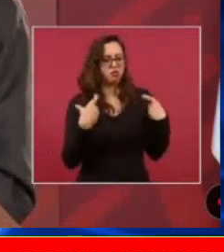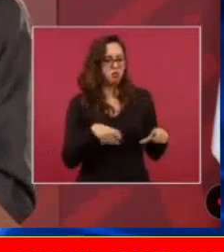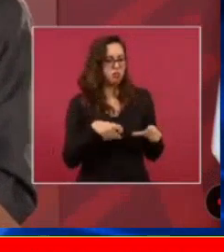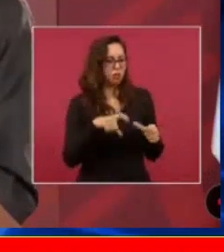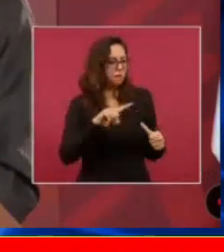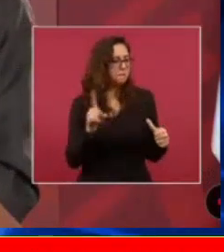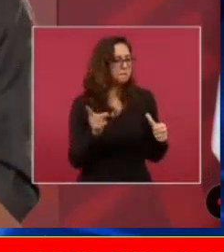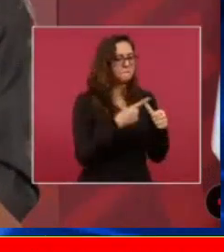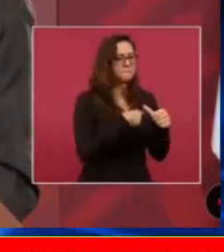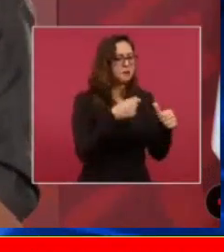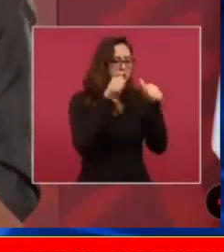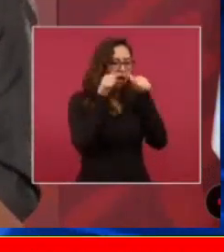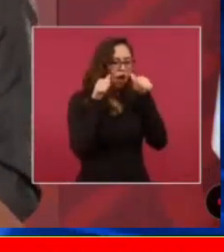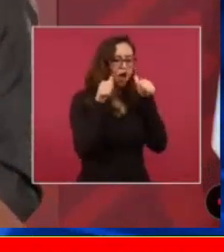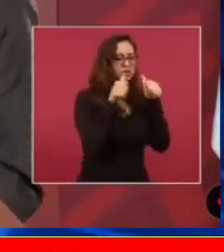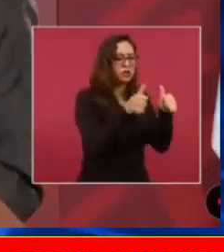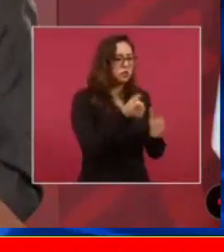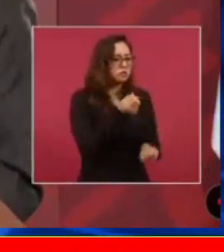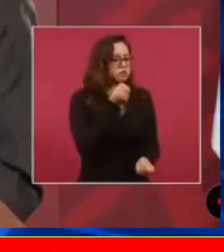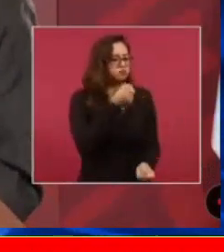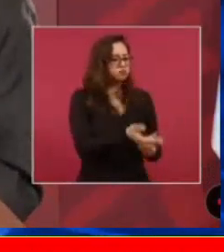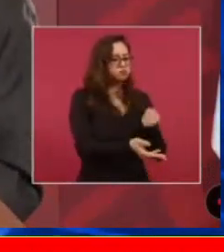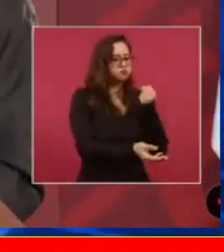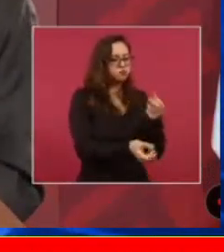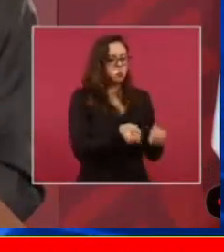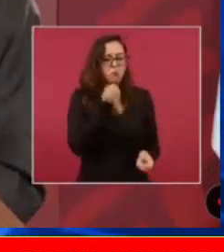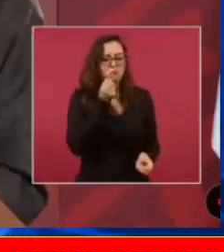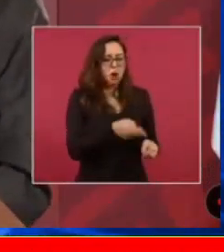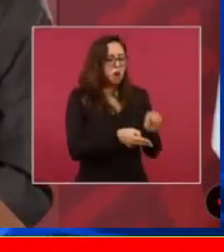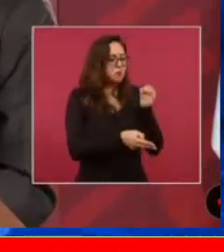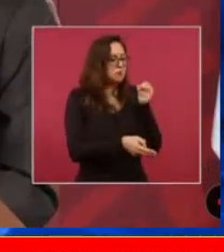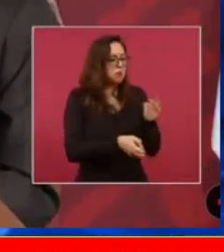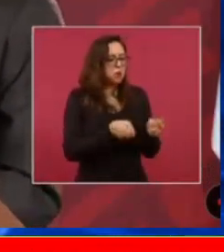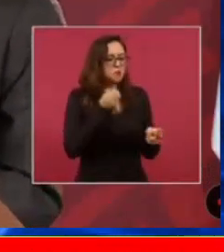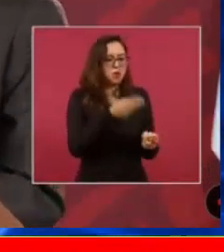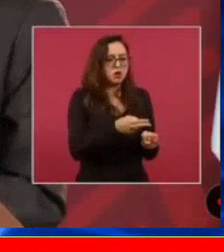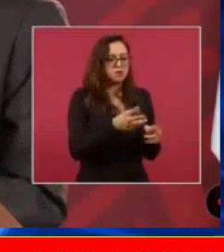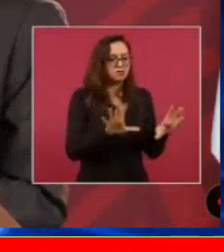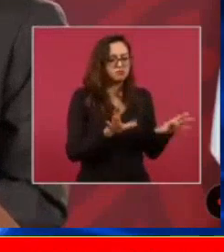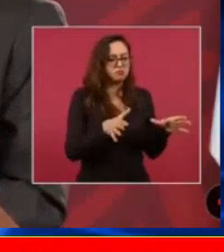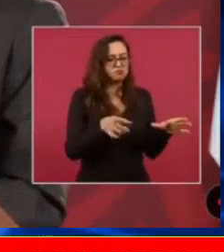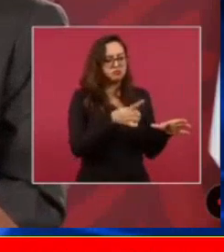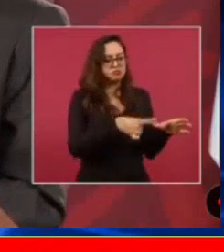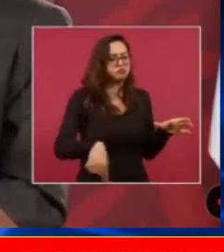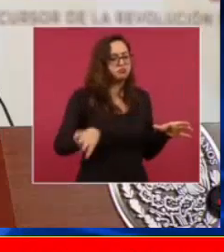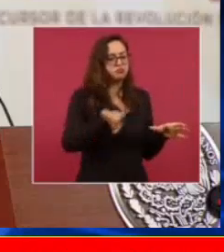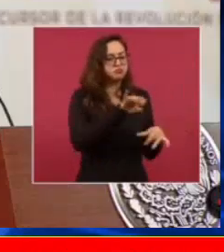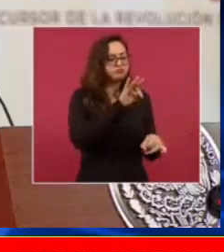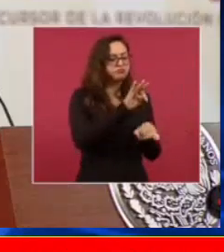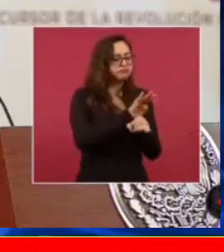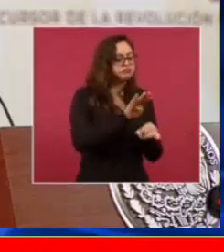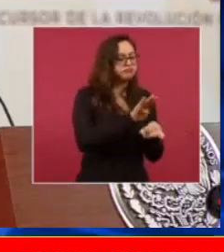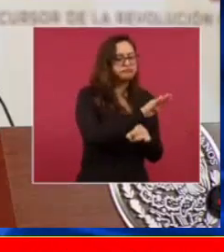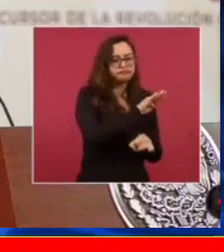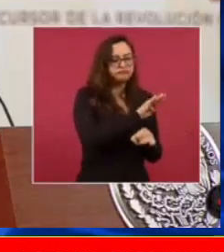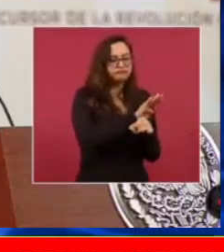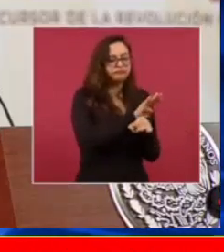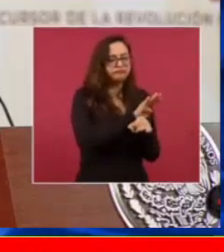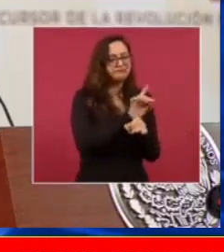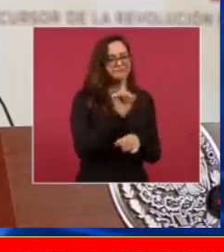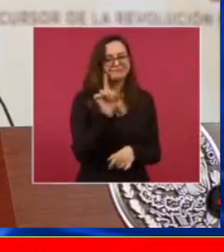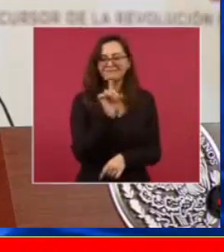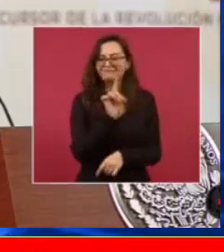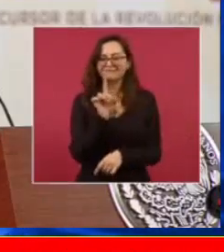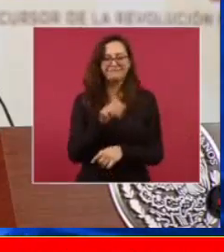o a ciertos sectores formadores de opinión pública, hay que voltear a